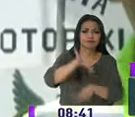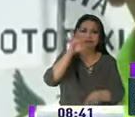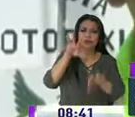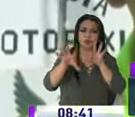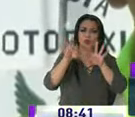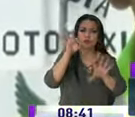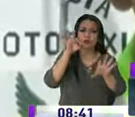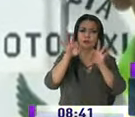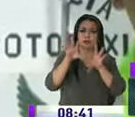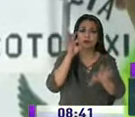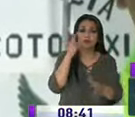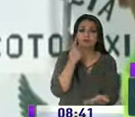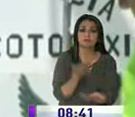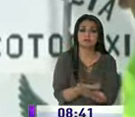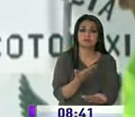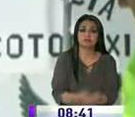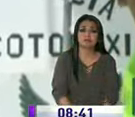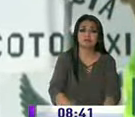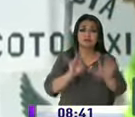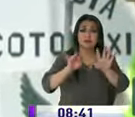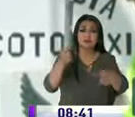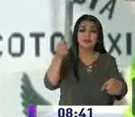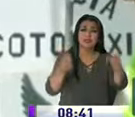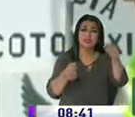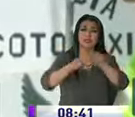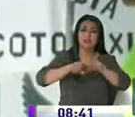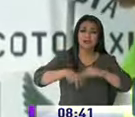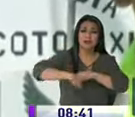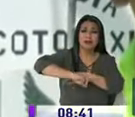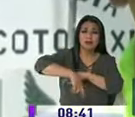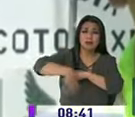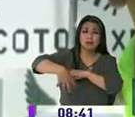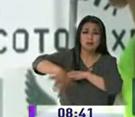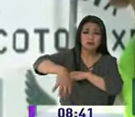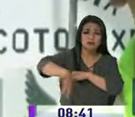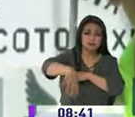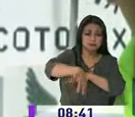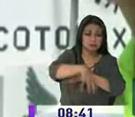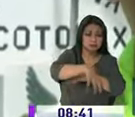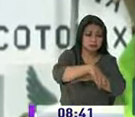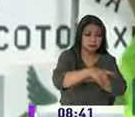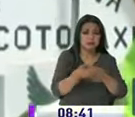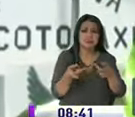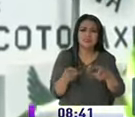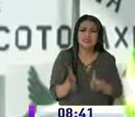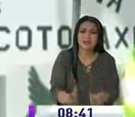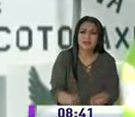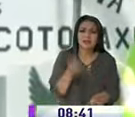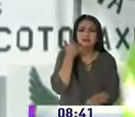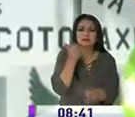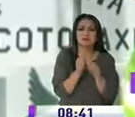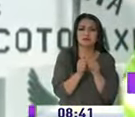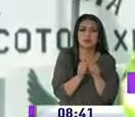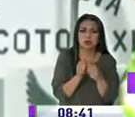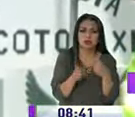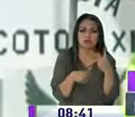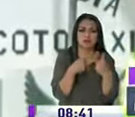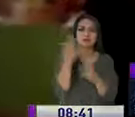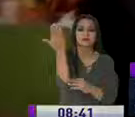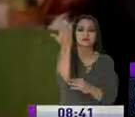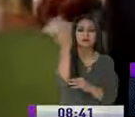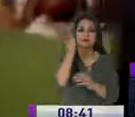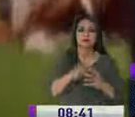gran cantidad de agua. Parece que fuera parte de esta infraestructura que el agua se está desperdiciando tanto. Así que sabemos